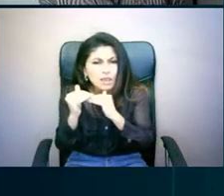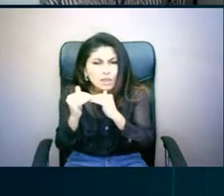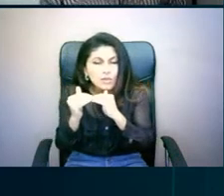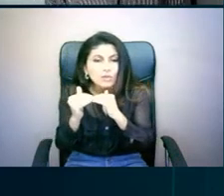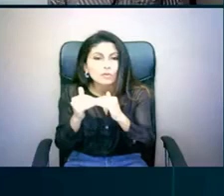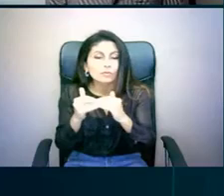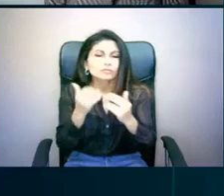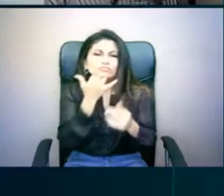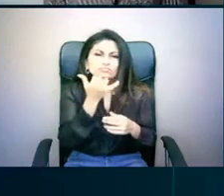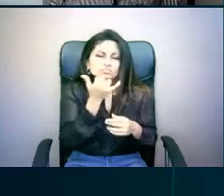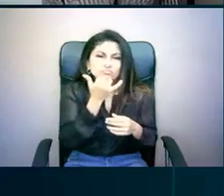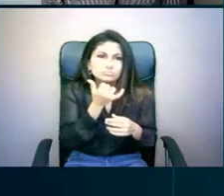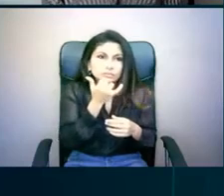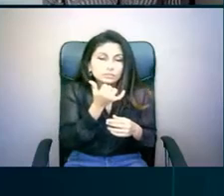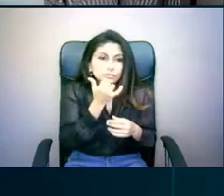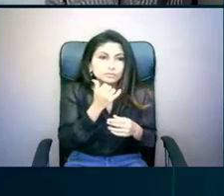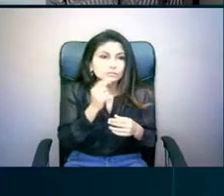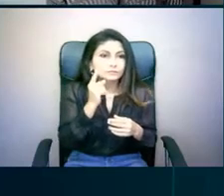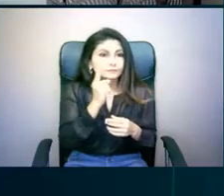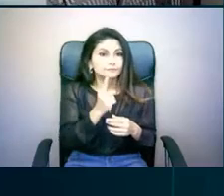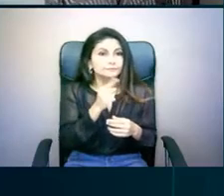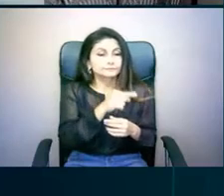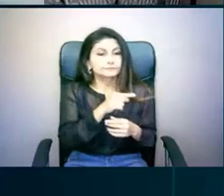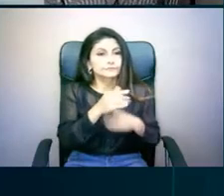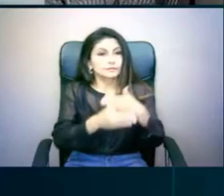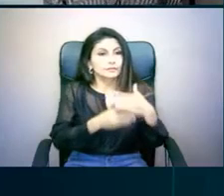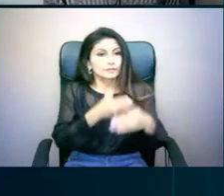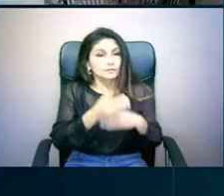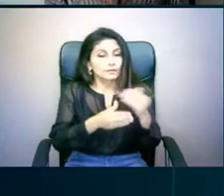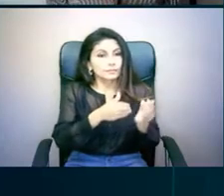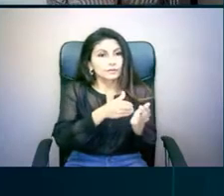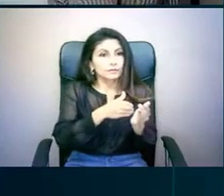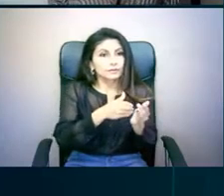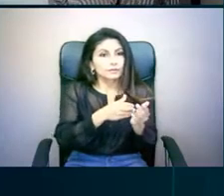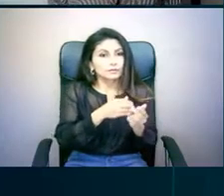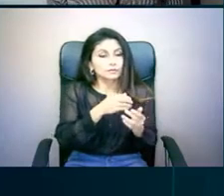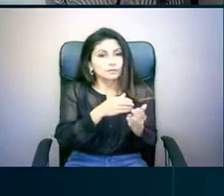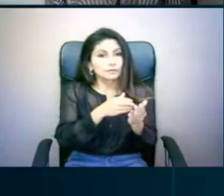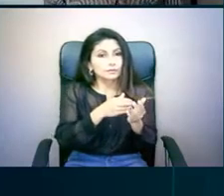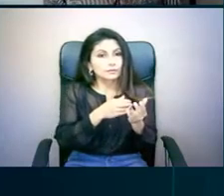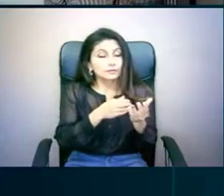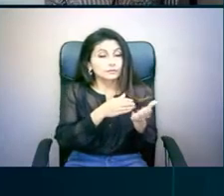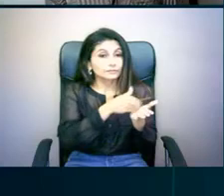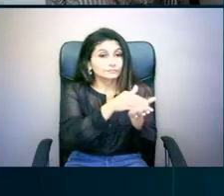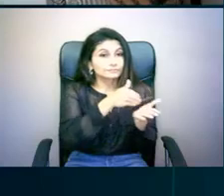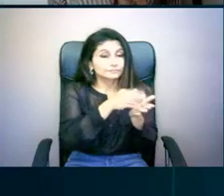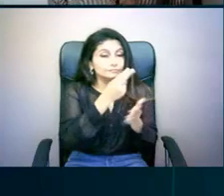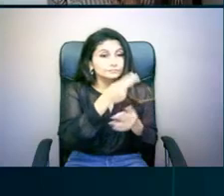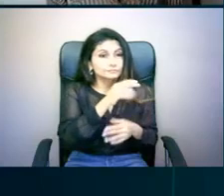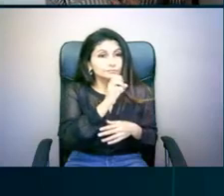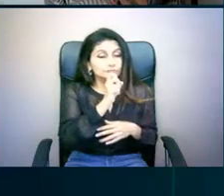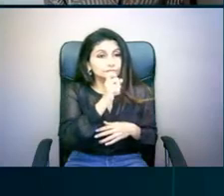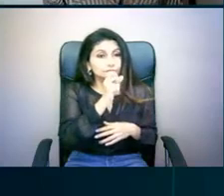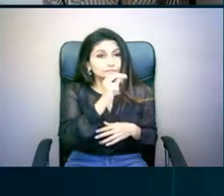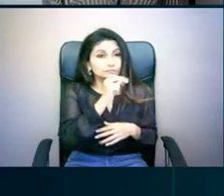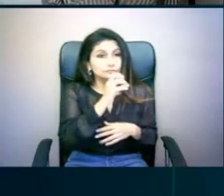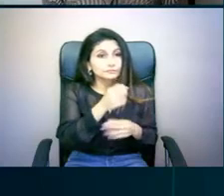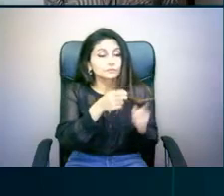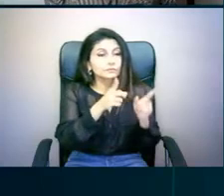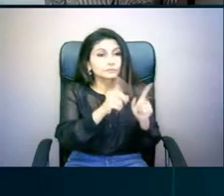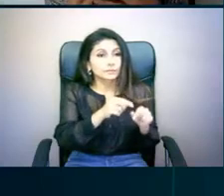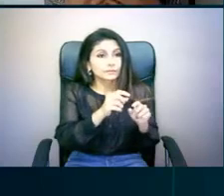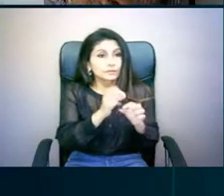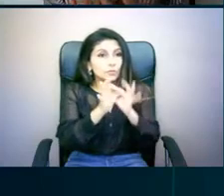decir esto? Que no solo en esta etapa de remoción de hexano tenemos que tener cuidado con la remoción del hexano,